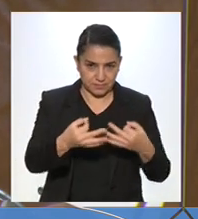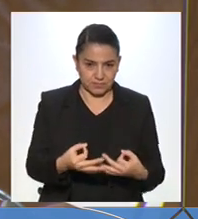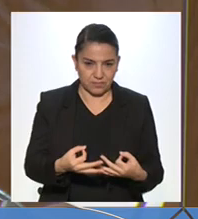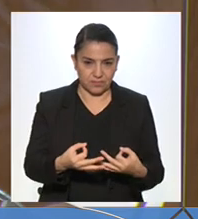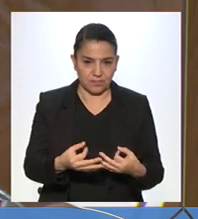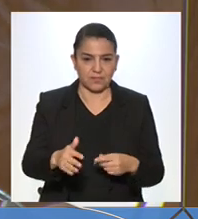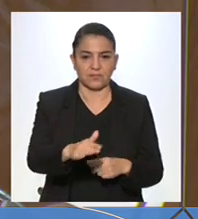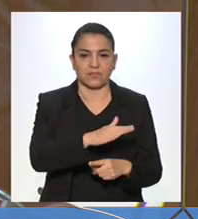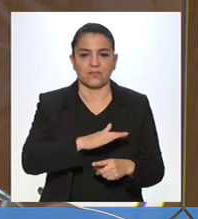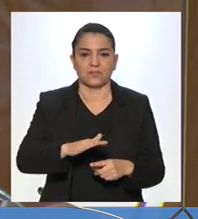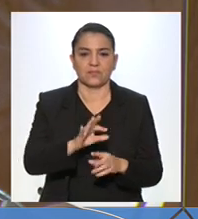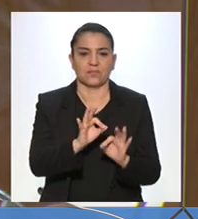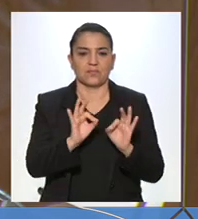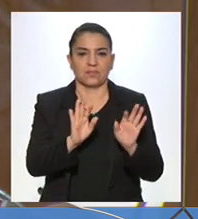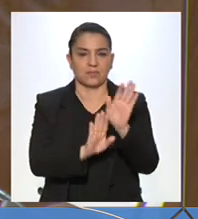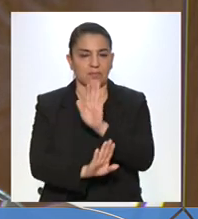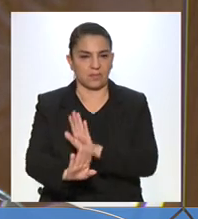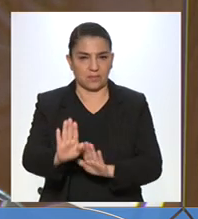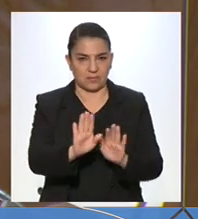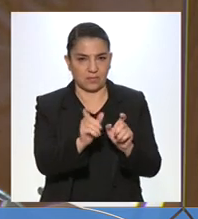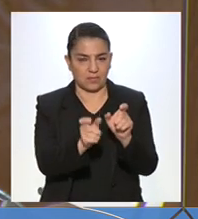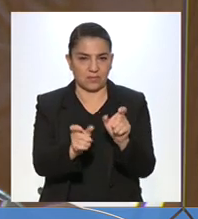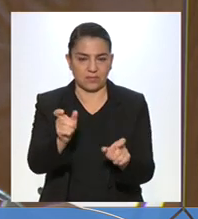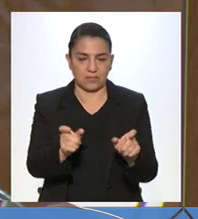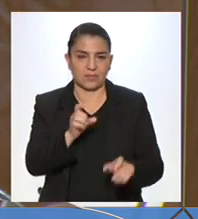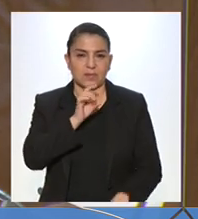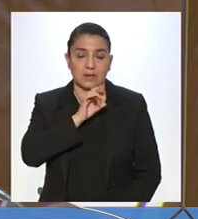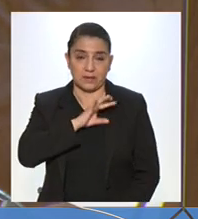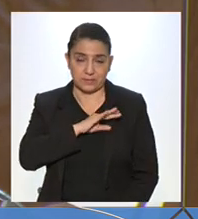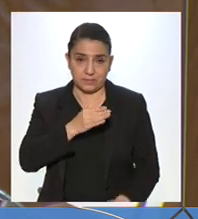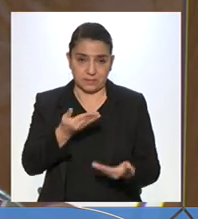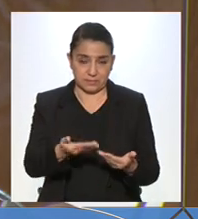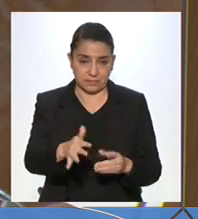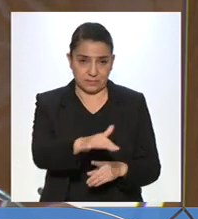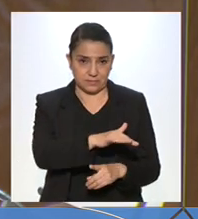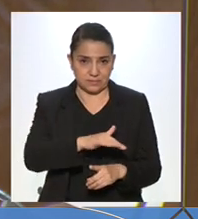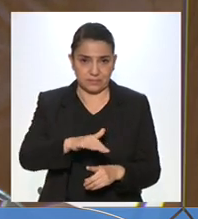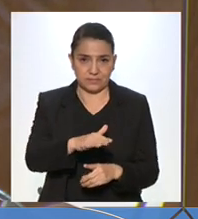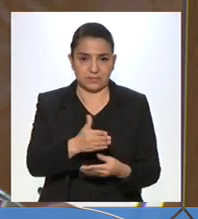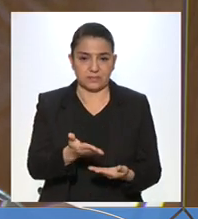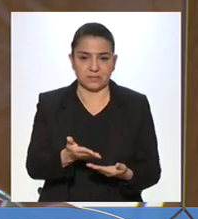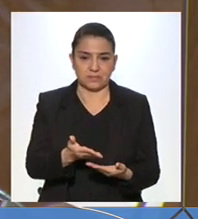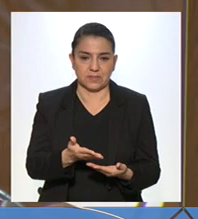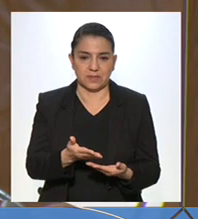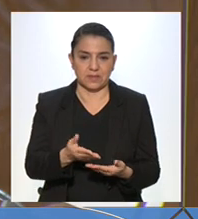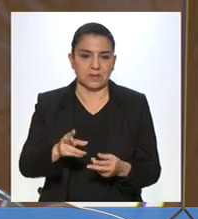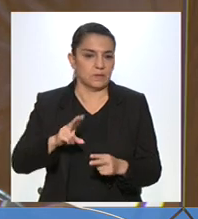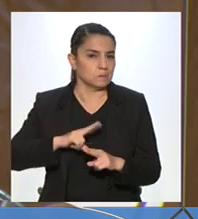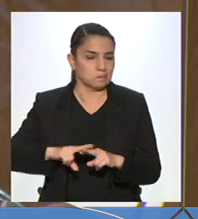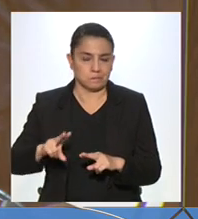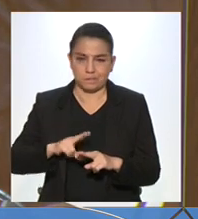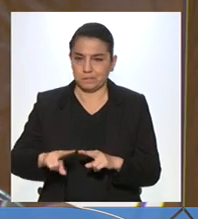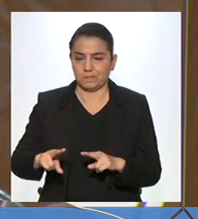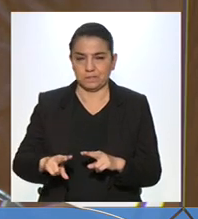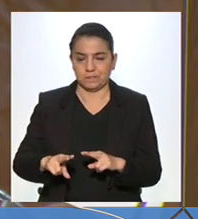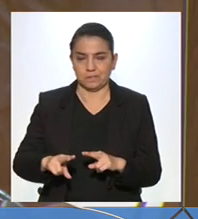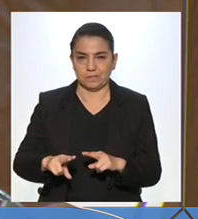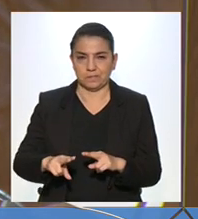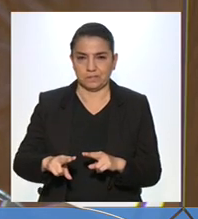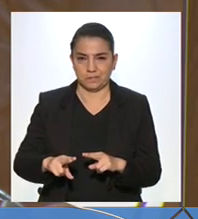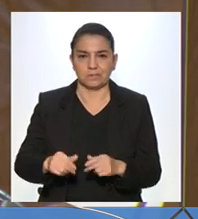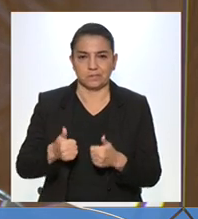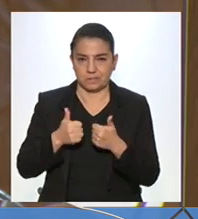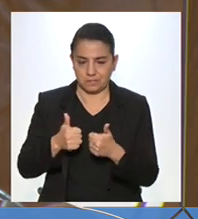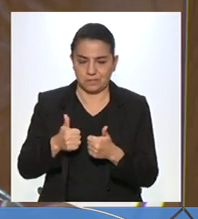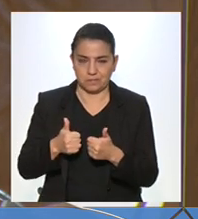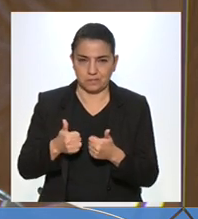condición fundamentalmente de resguardo hacia la población. Y Chile en ese contexto ha sido un país ejemplar en materia del